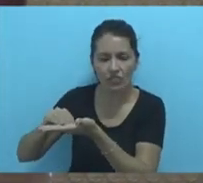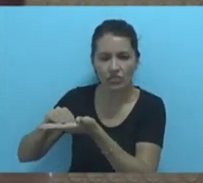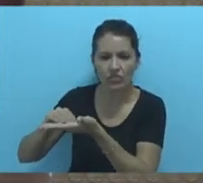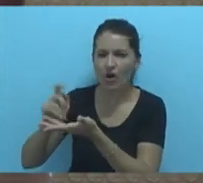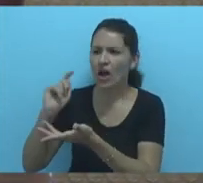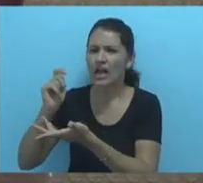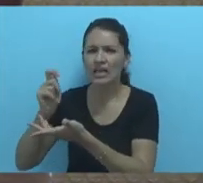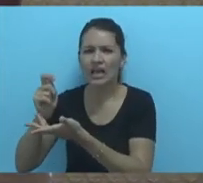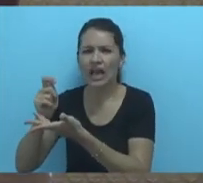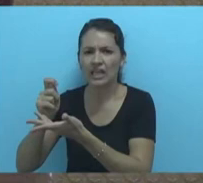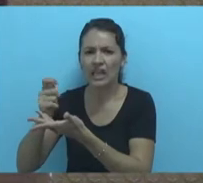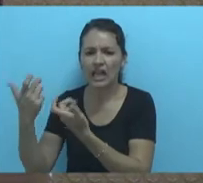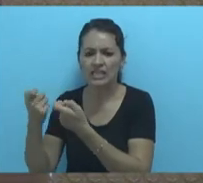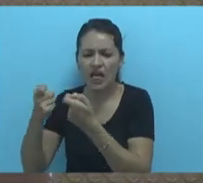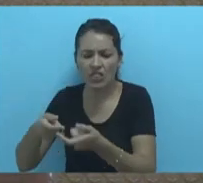la mayoría de ellos,